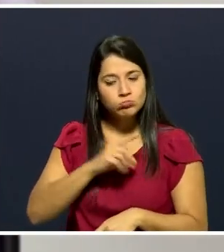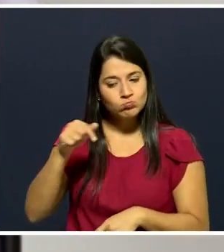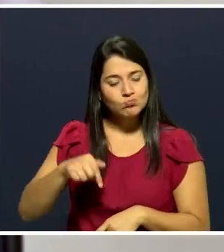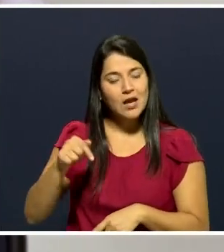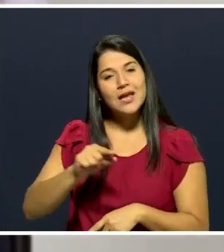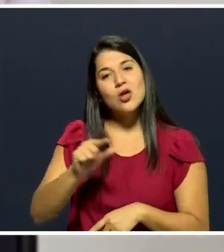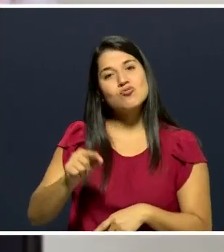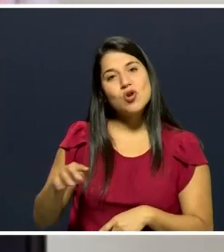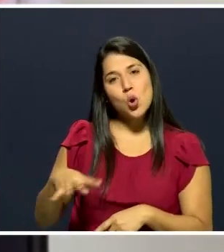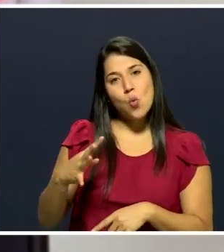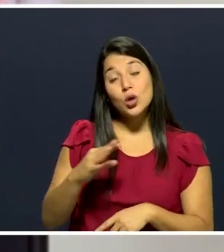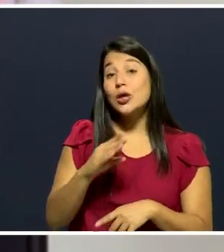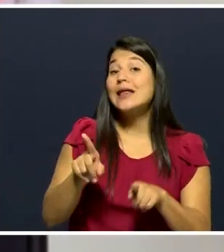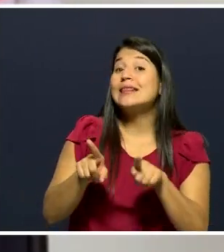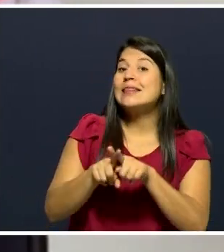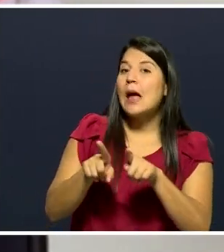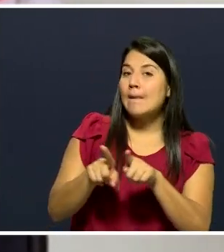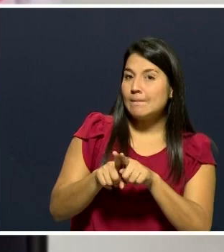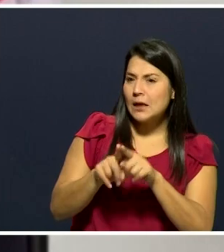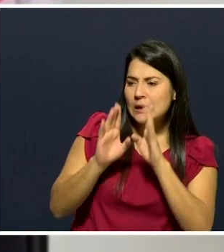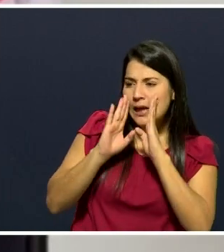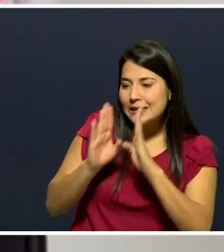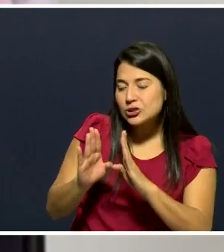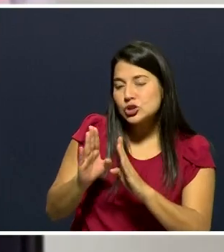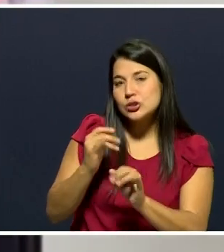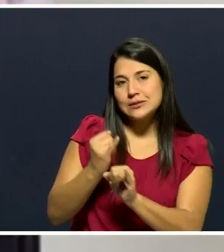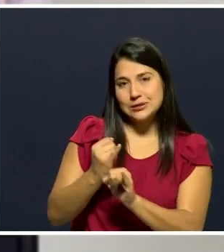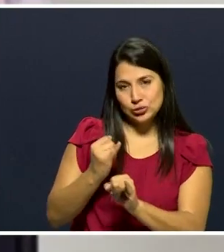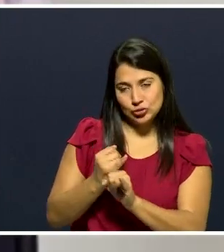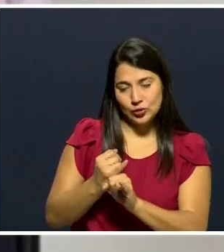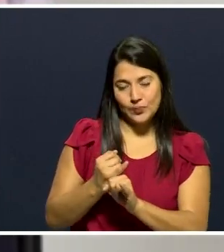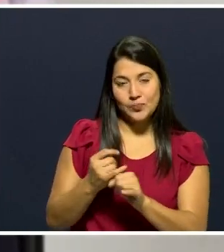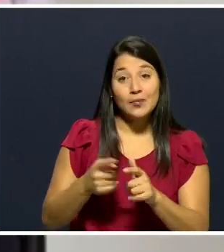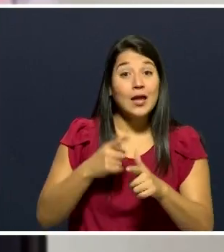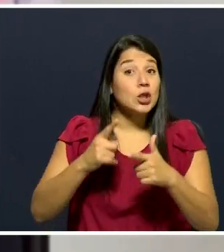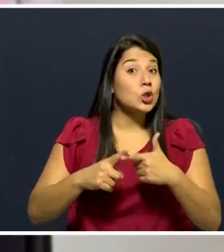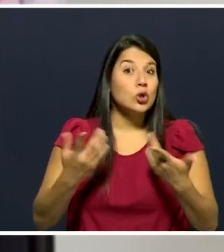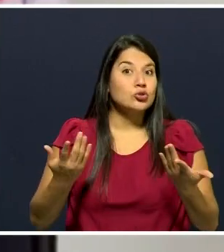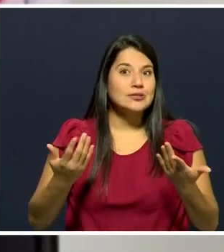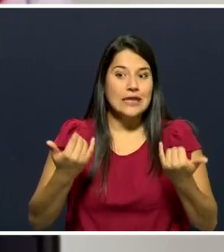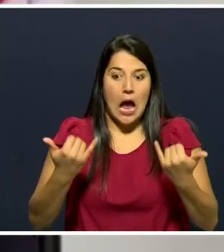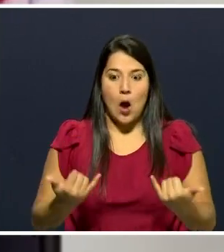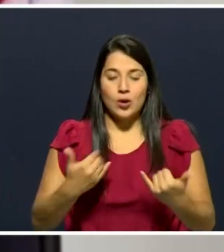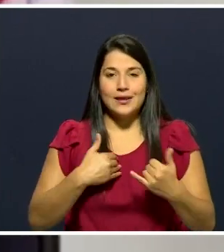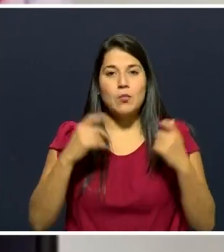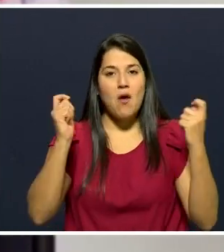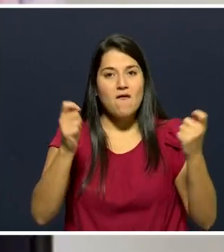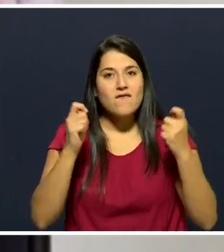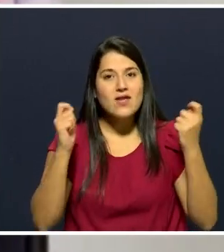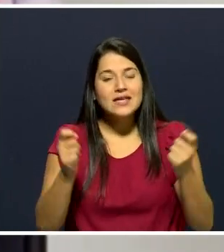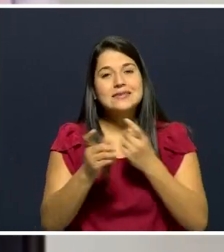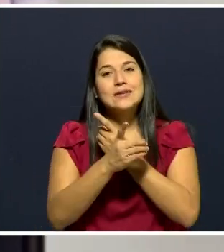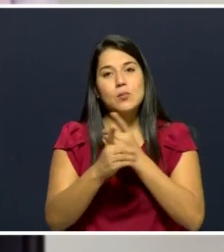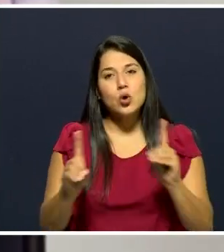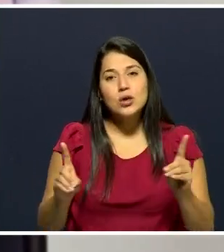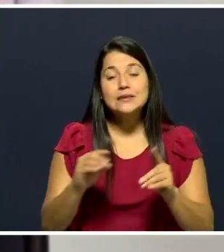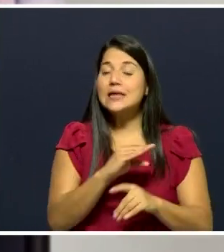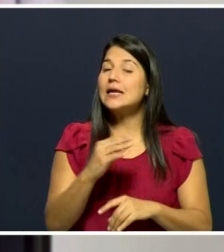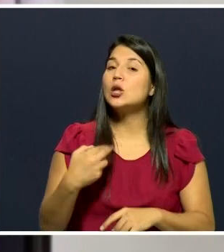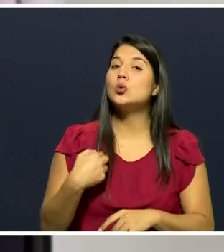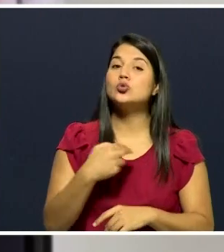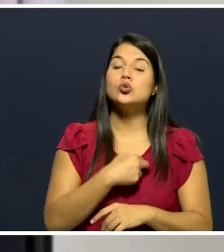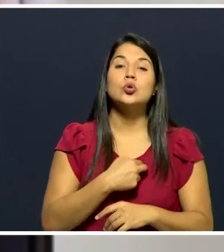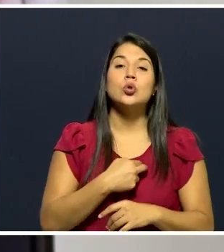y al acompañamiento que han hecho las diferentes instituciones. Así es que, nada, estamos viviendo una fiesta democrática, lo vamos a